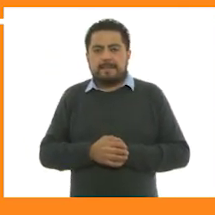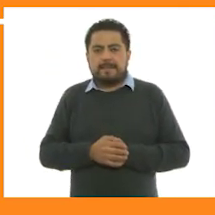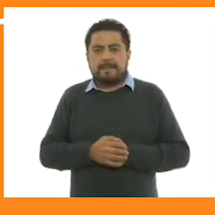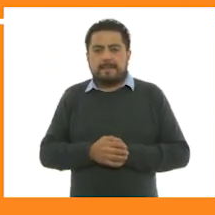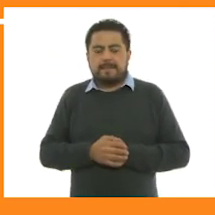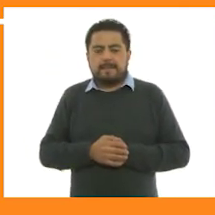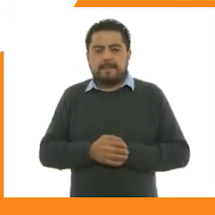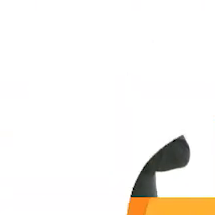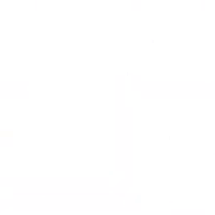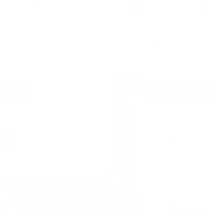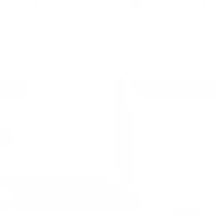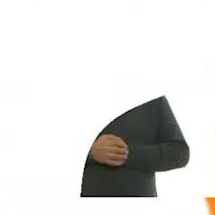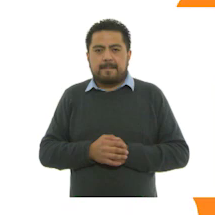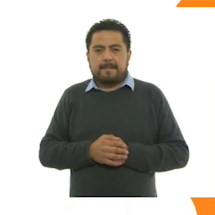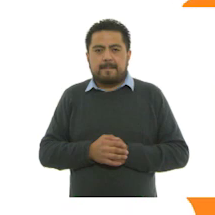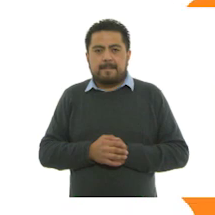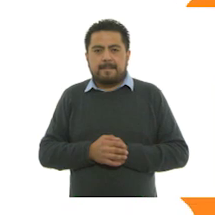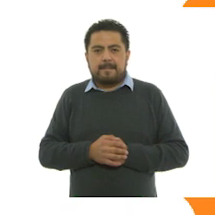conalitec.cep.gov.mx.